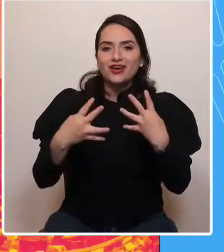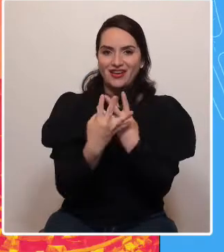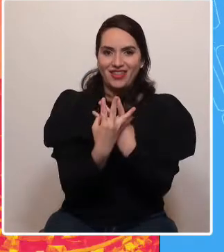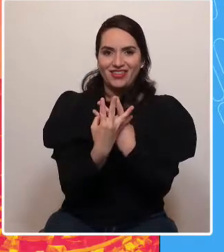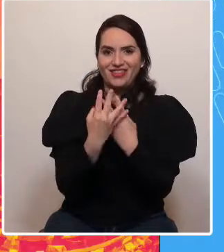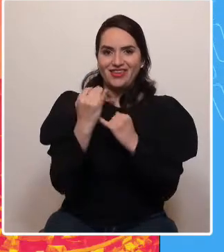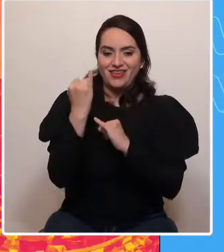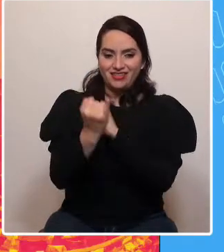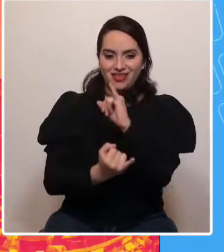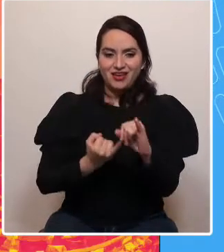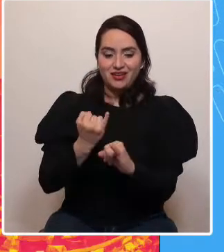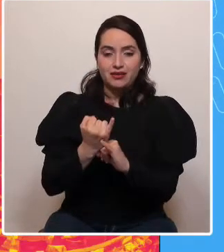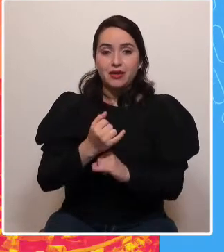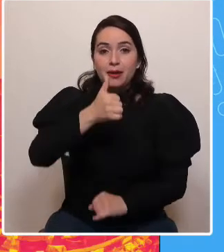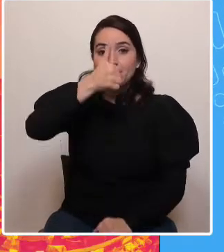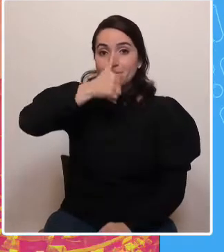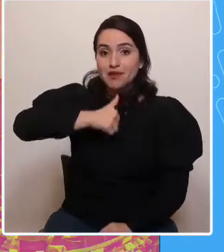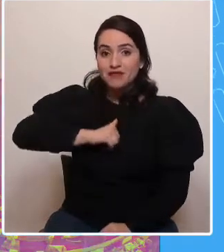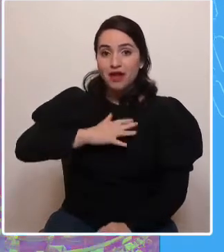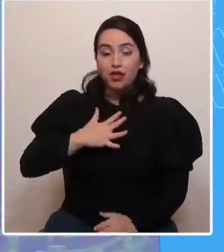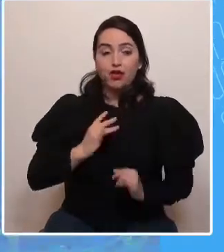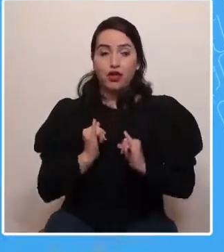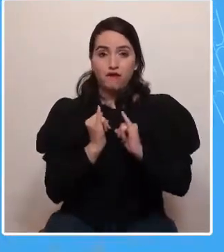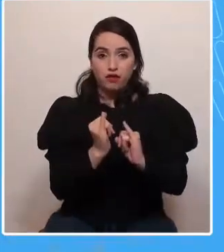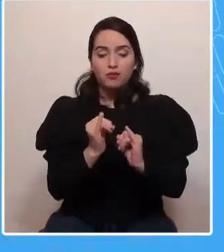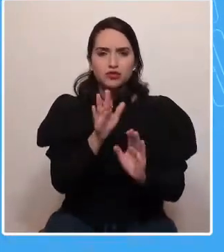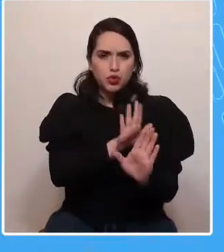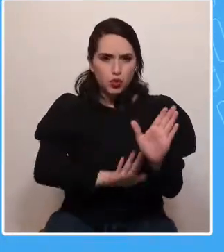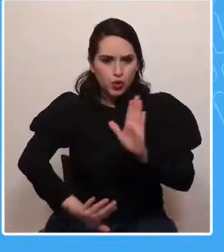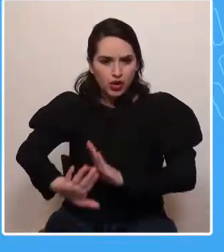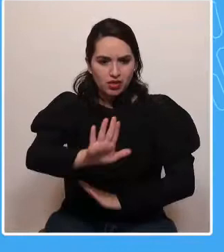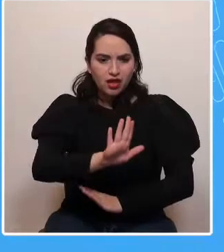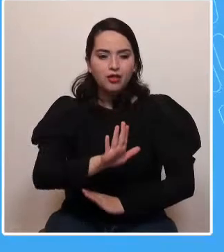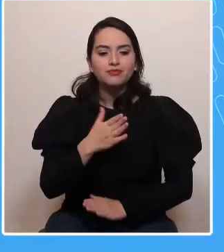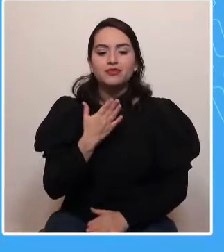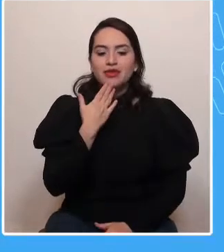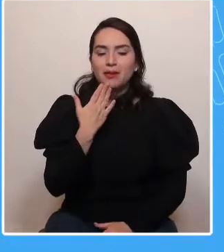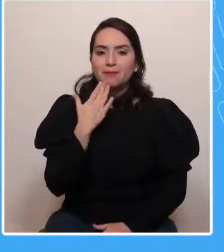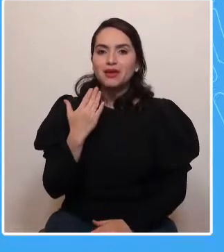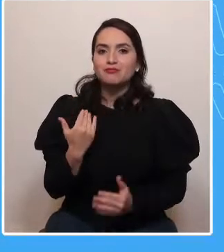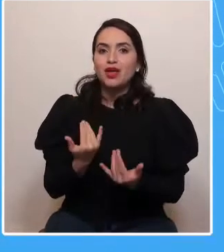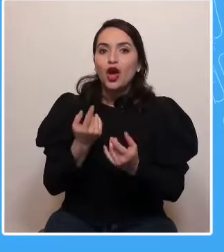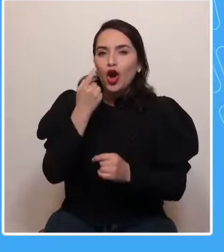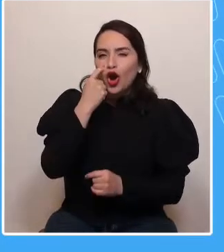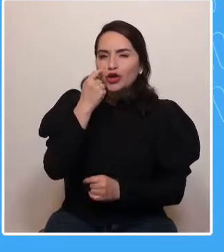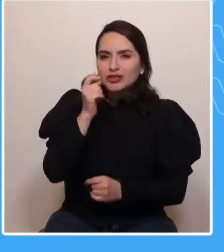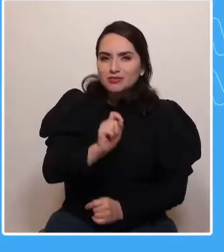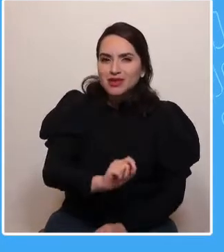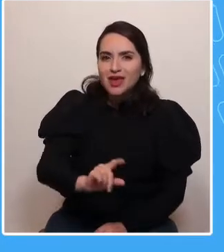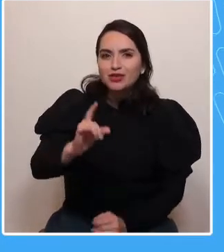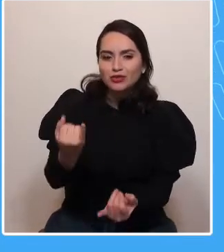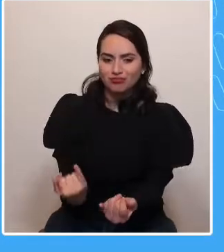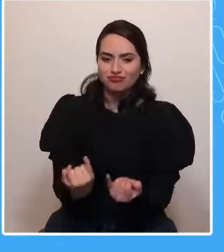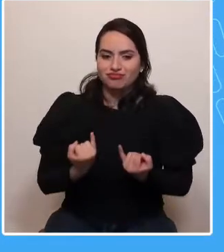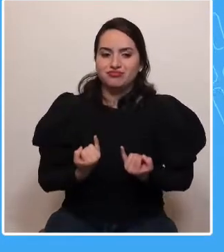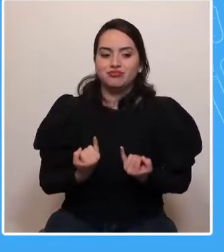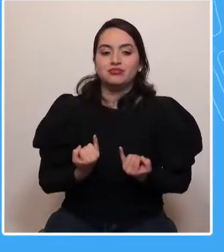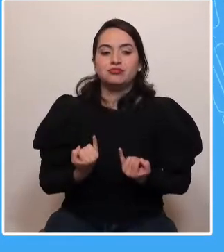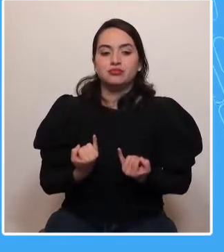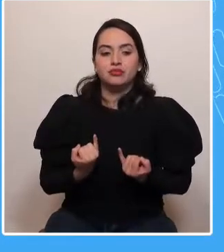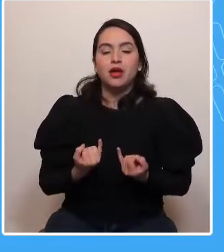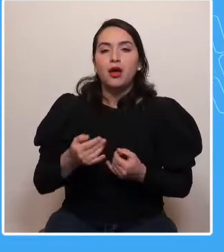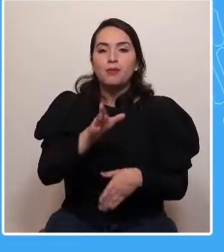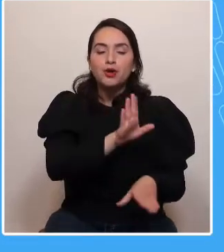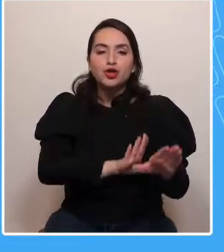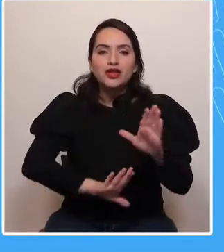de datos personales, el derecho a participar y beneficiarse de los conocimientos, el reconocimiento y protección